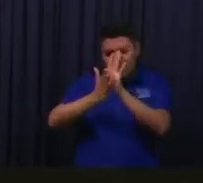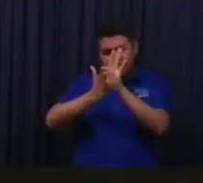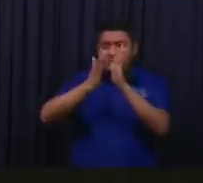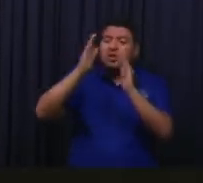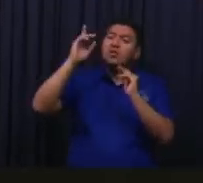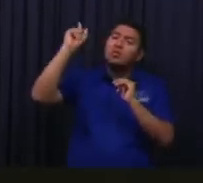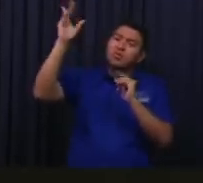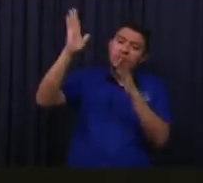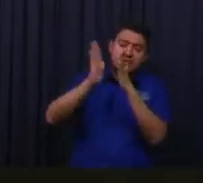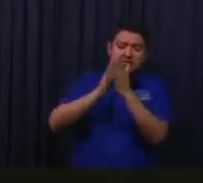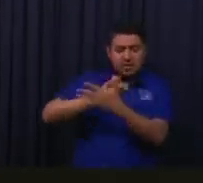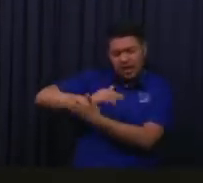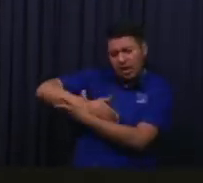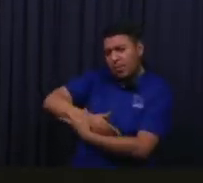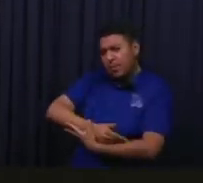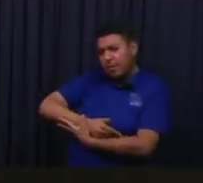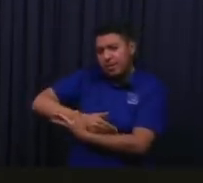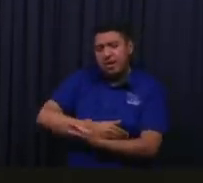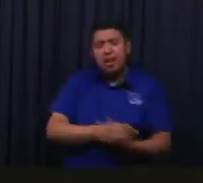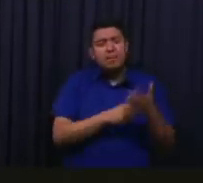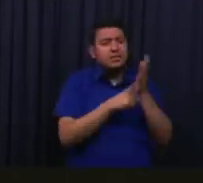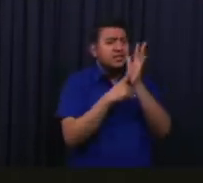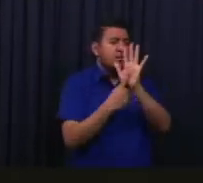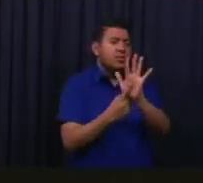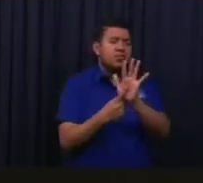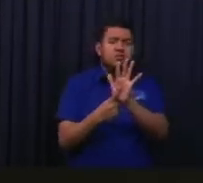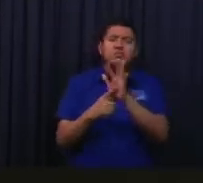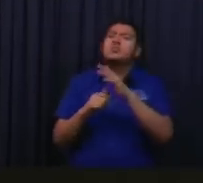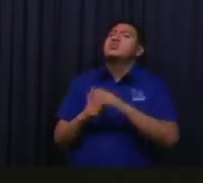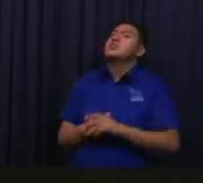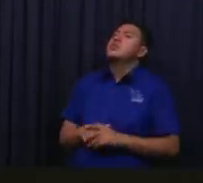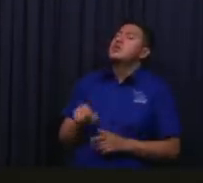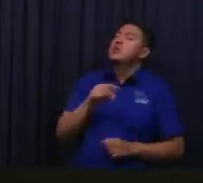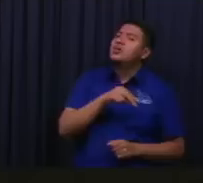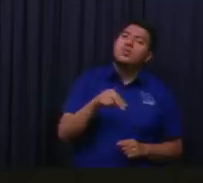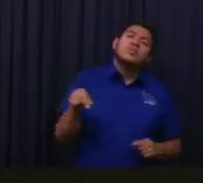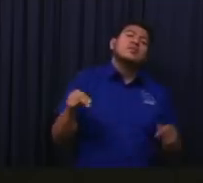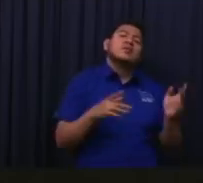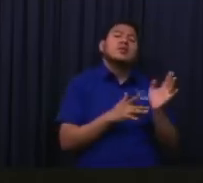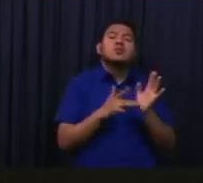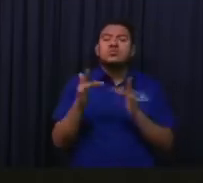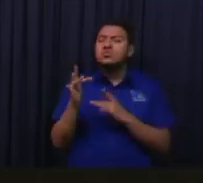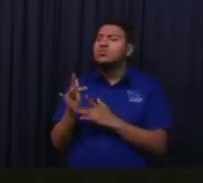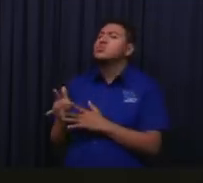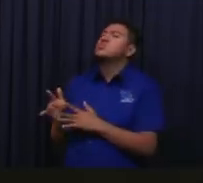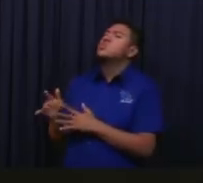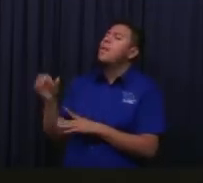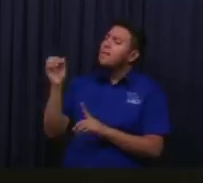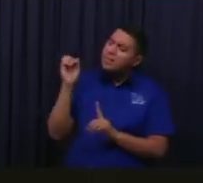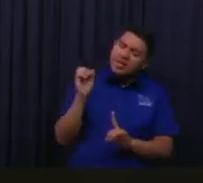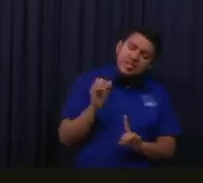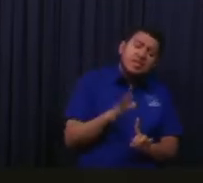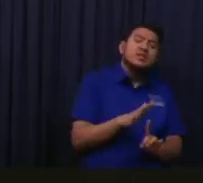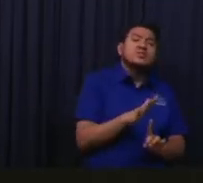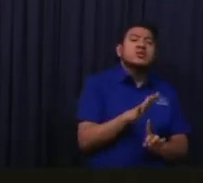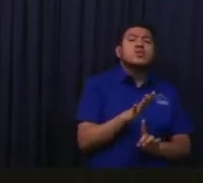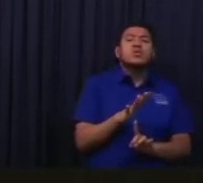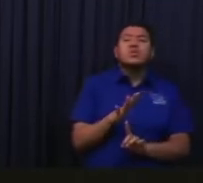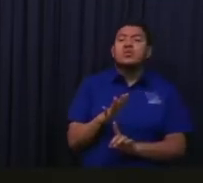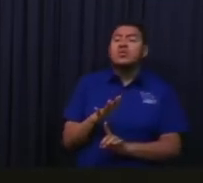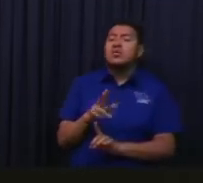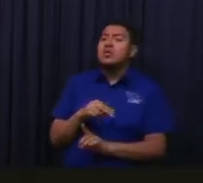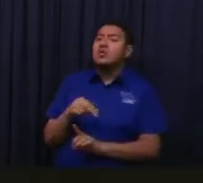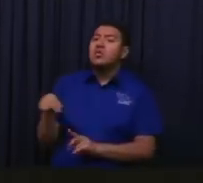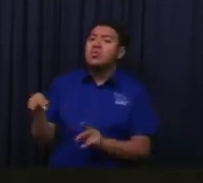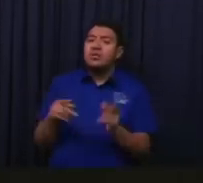Keila. Señor, la amarramos al altar, Padre. En el nombre de Jesús de Nazaret, por favor, bendícele. En el nombre de